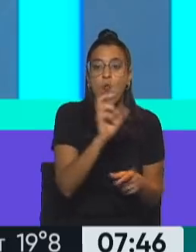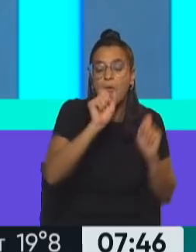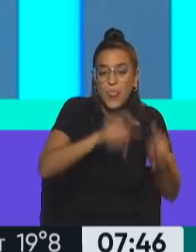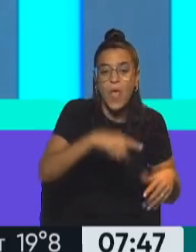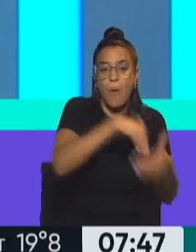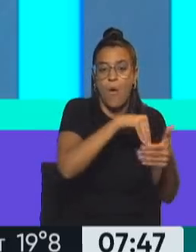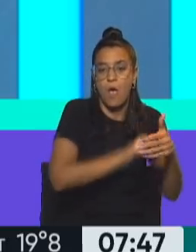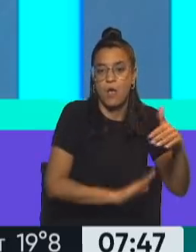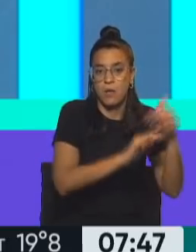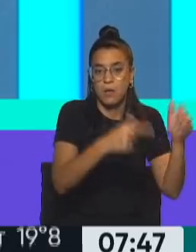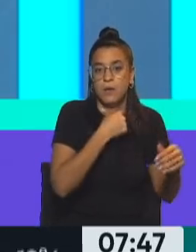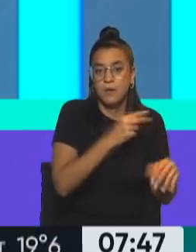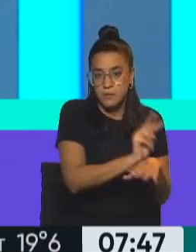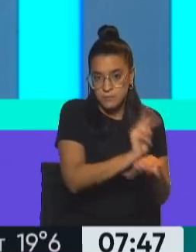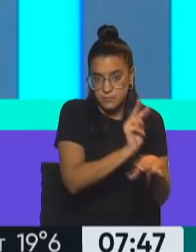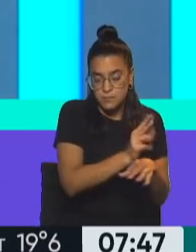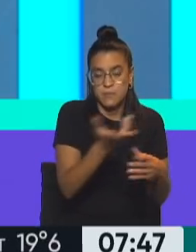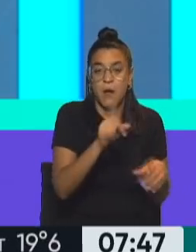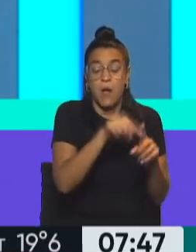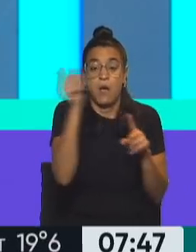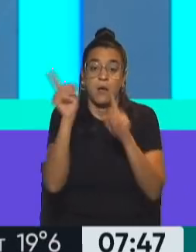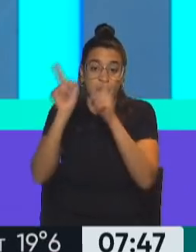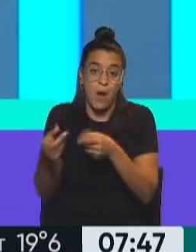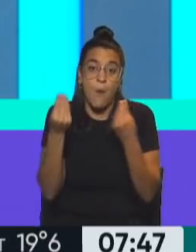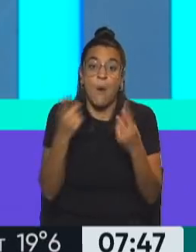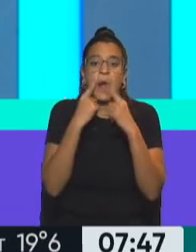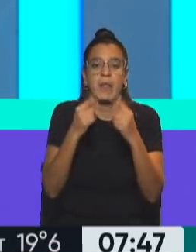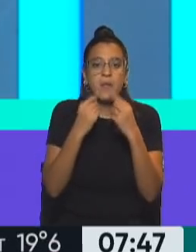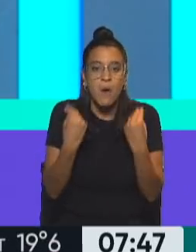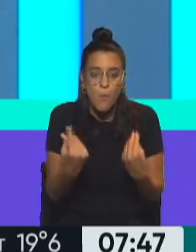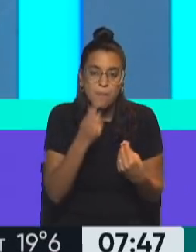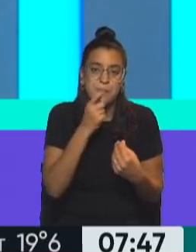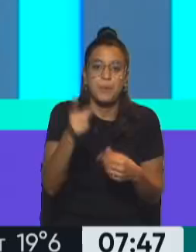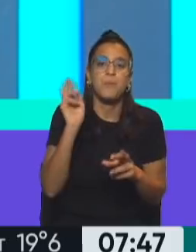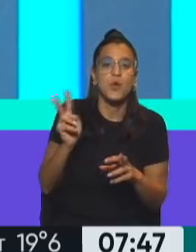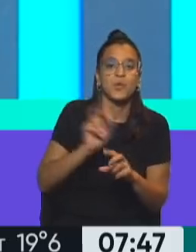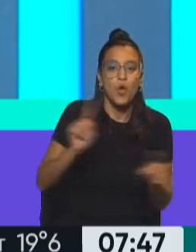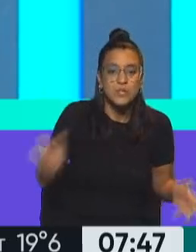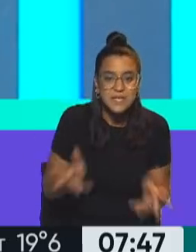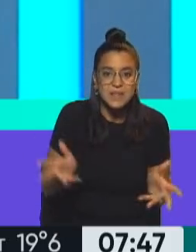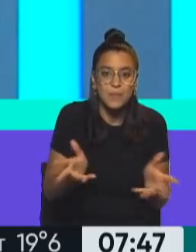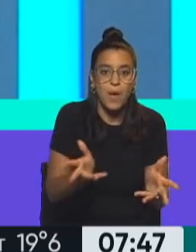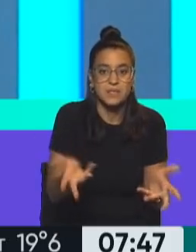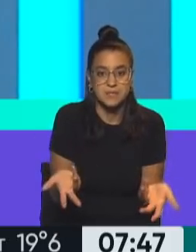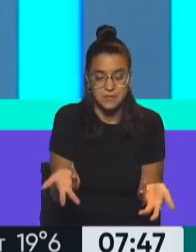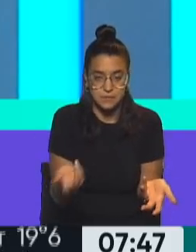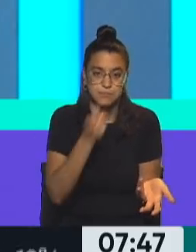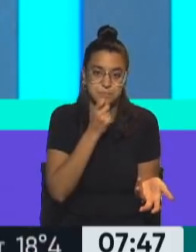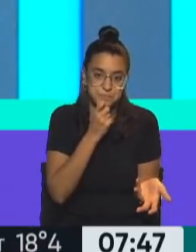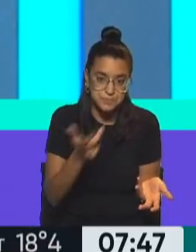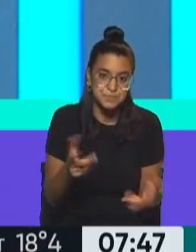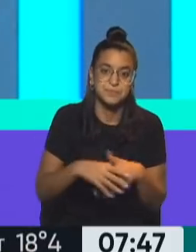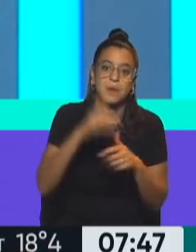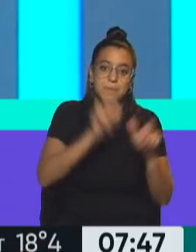del Banco Central es lo que quieren cuidar ahora del otro lado cuál es la crítica es porque me prohibir no incentivas que por ejemplo